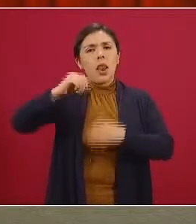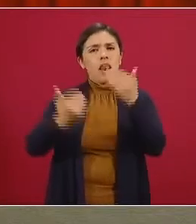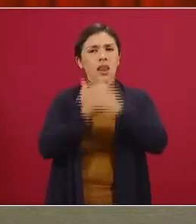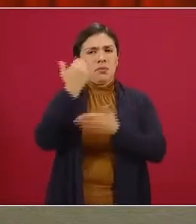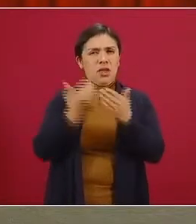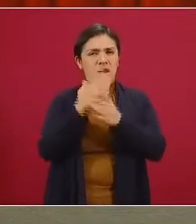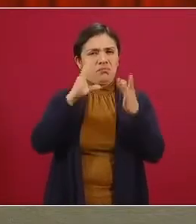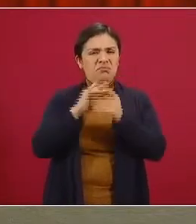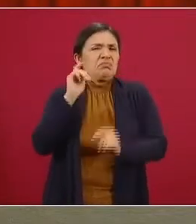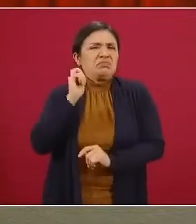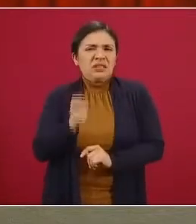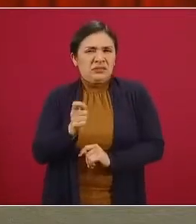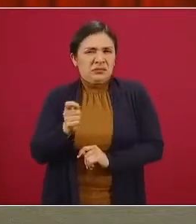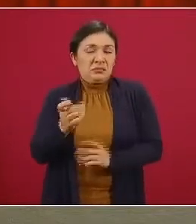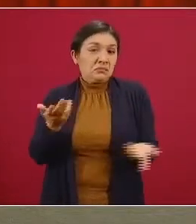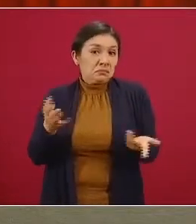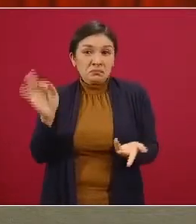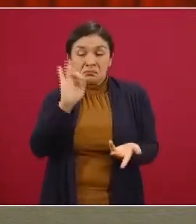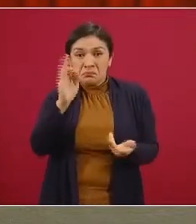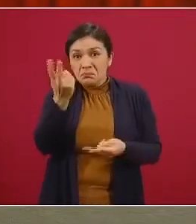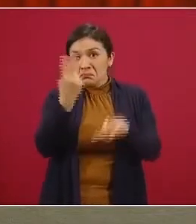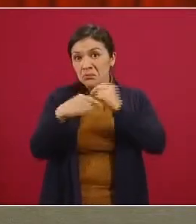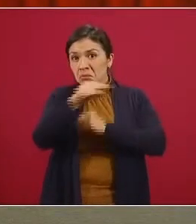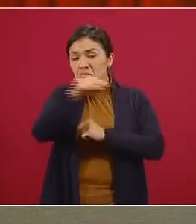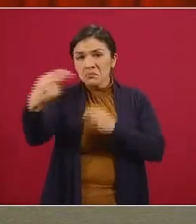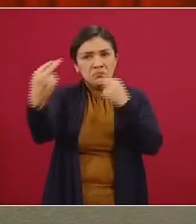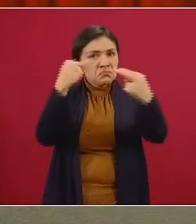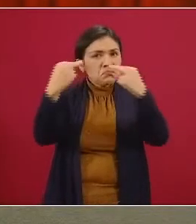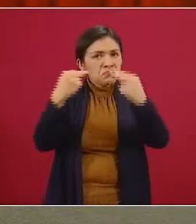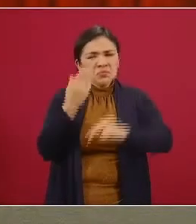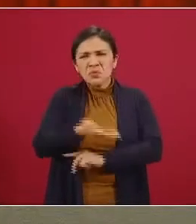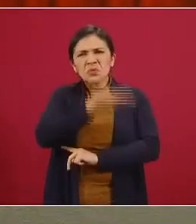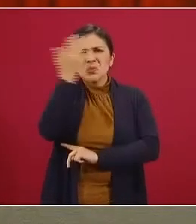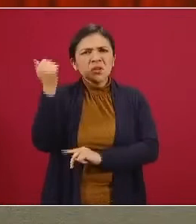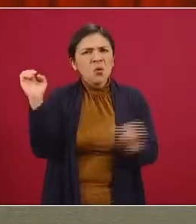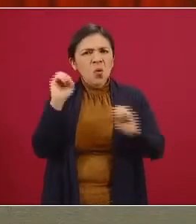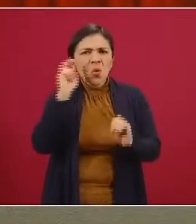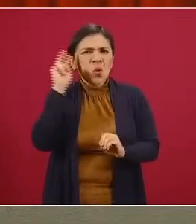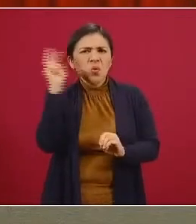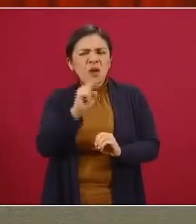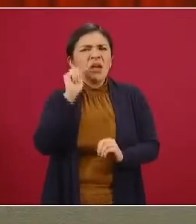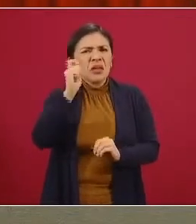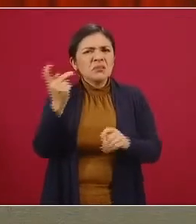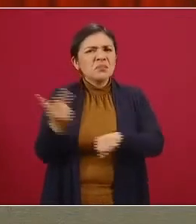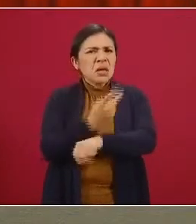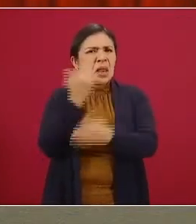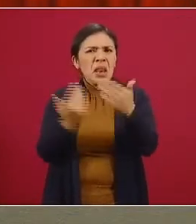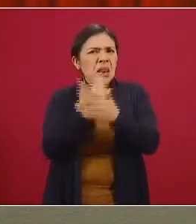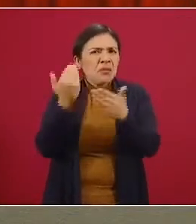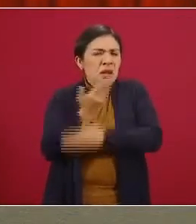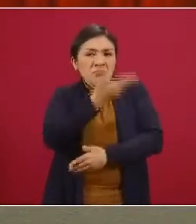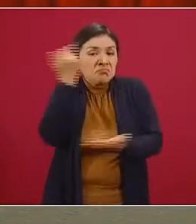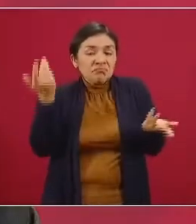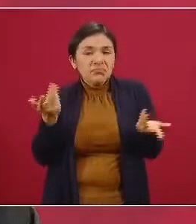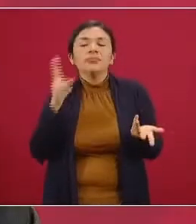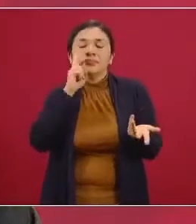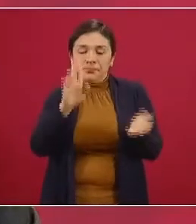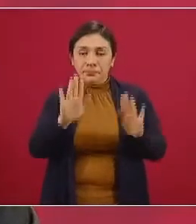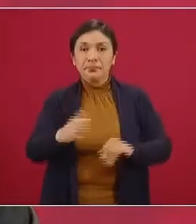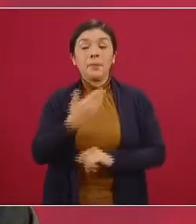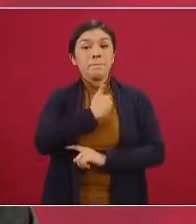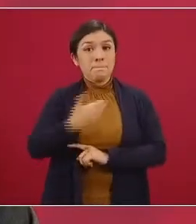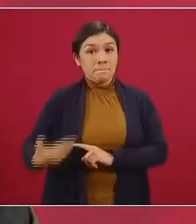mañana, en caso de que quien esté presenciando esta conferencia no haya visto la conferencia matutina de hoy. El